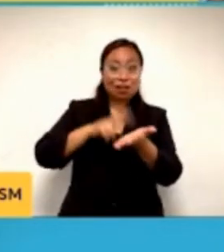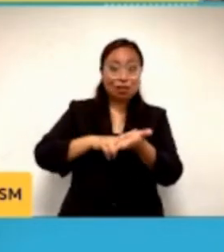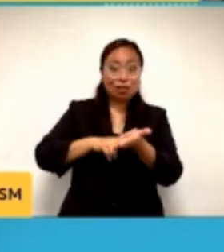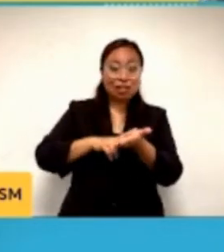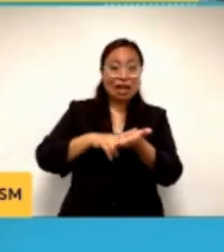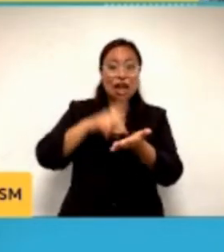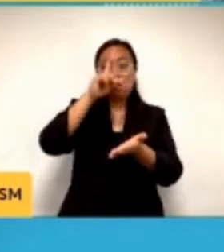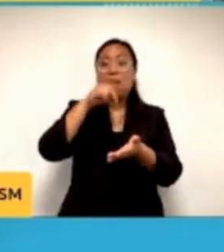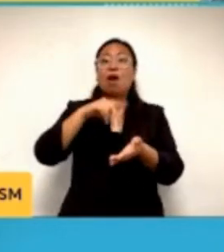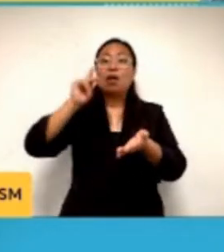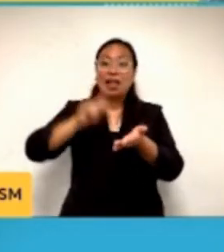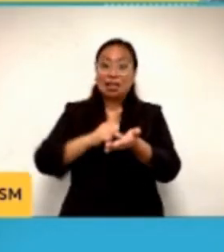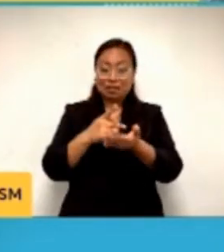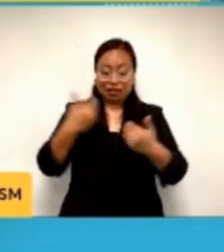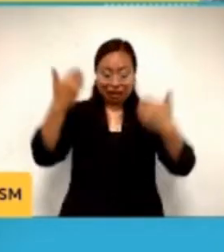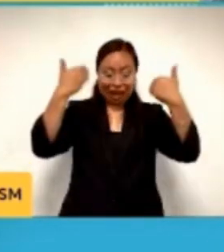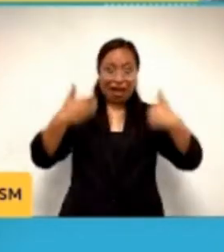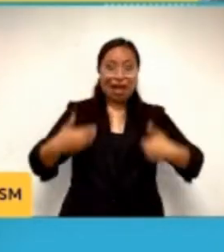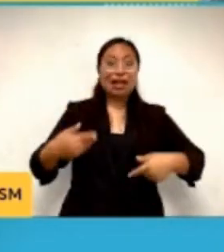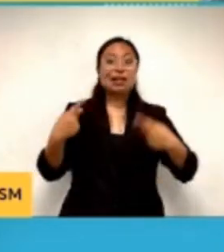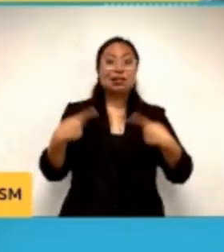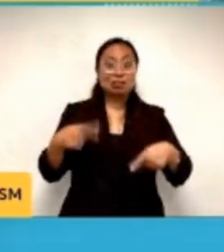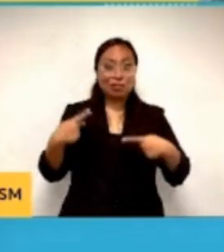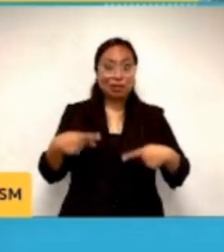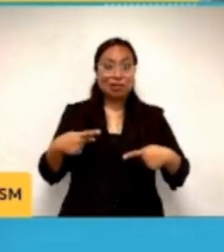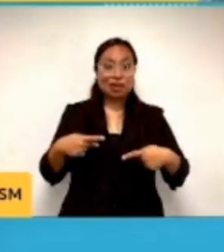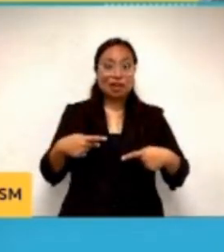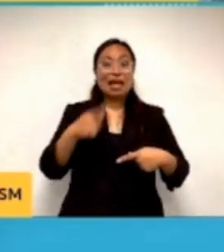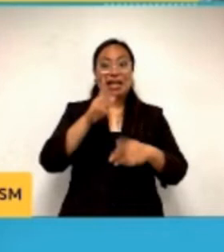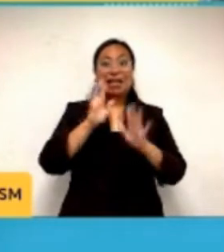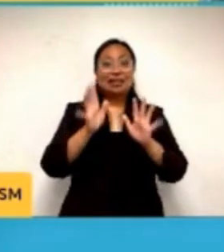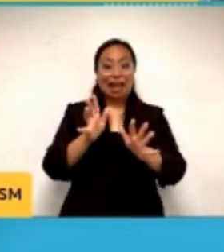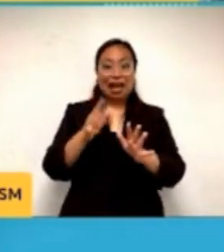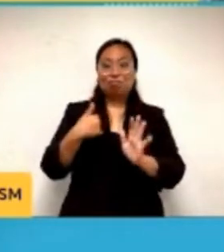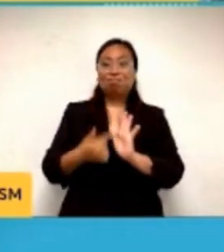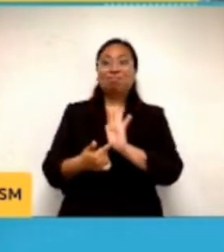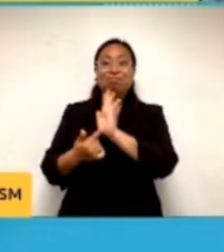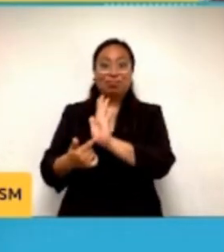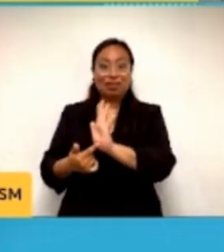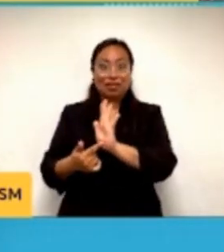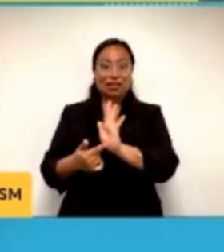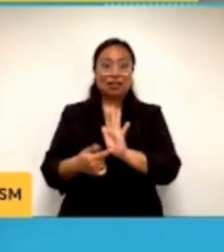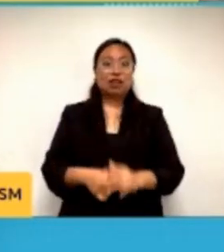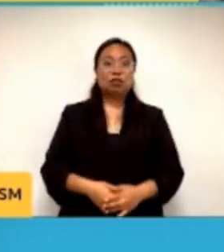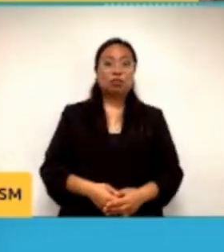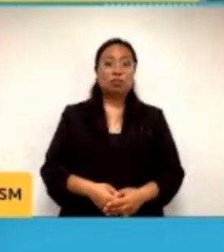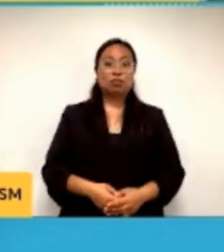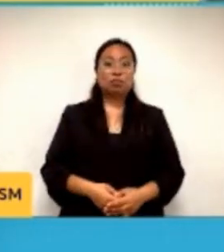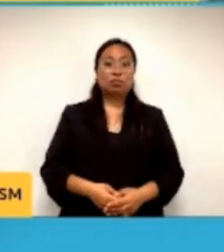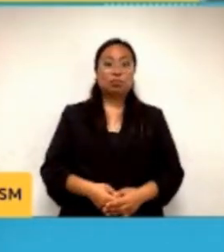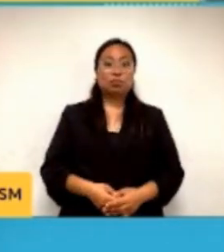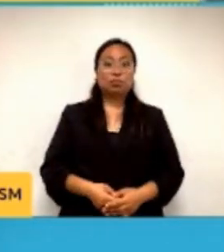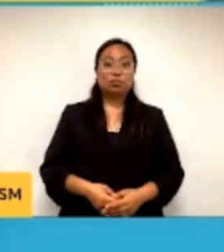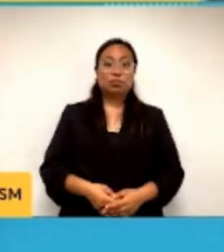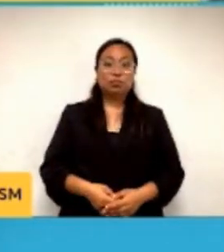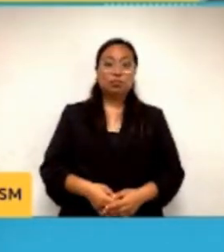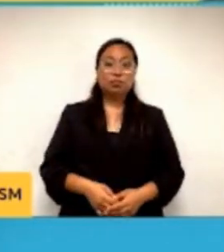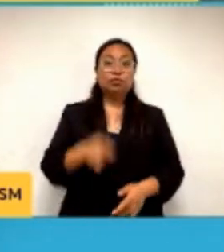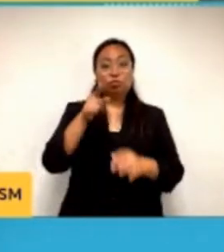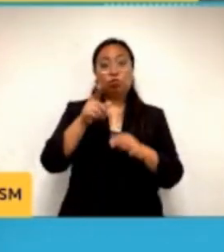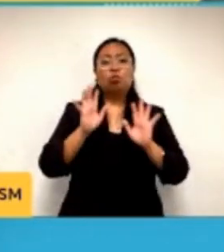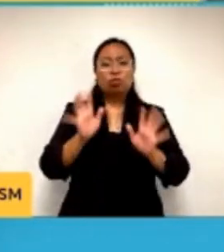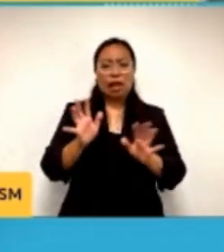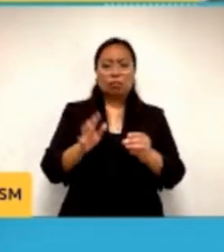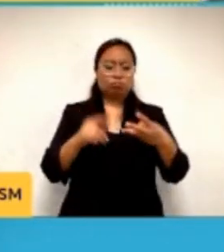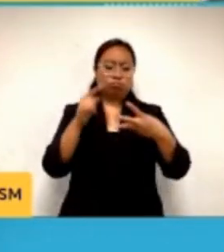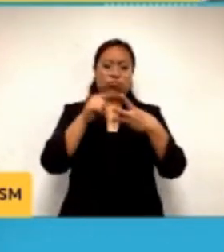persona relevante al mismo tiempo en que estás generándole valor a alguien más. Y aquí, ya tomando esos tres